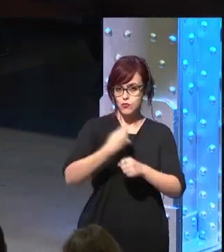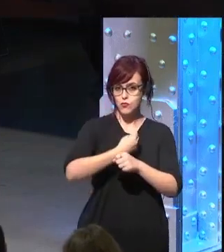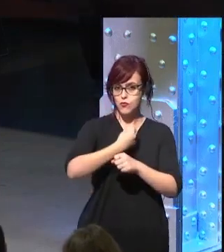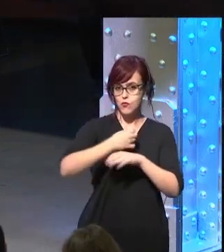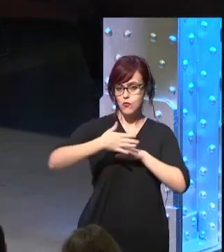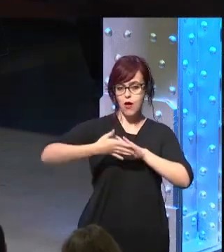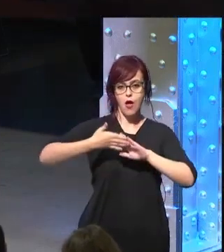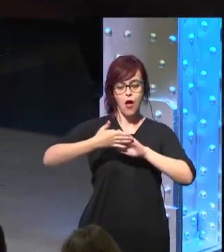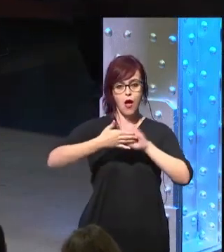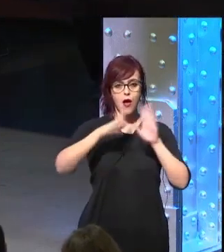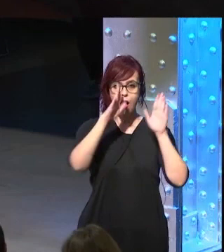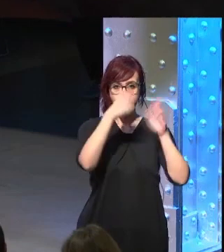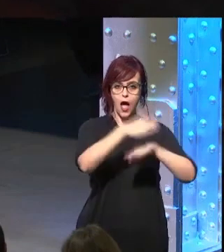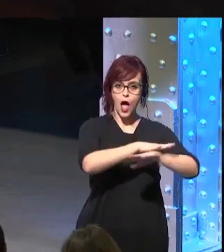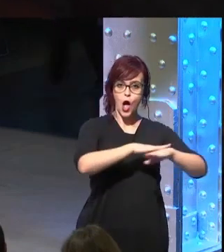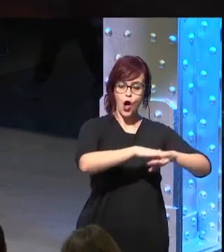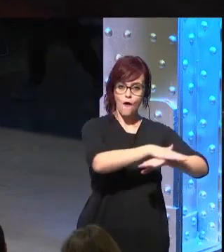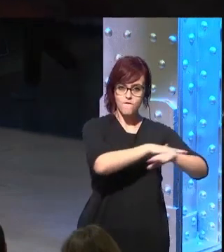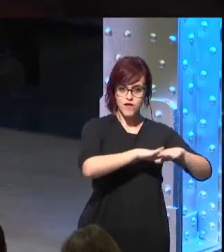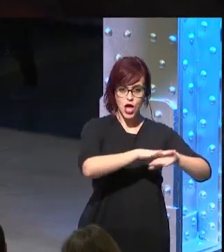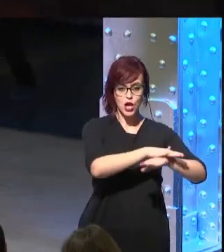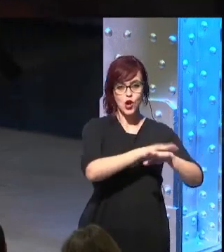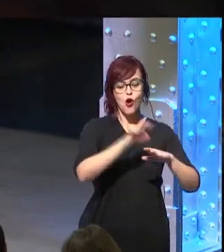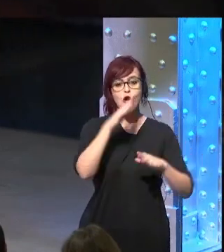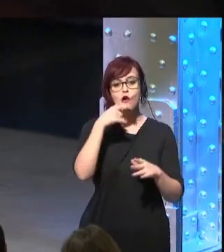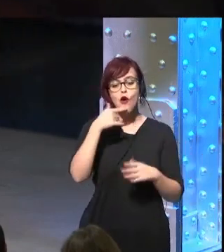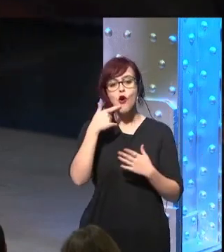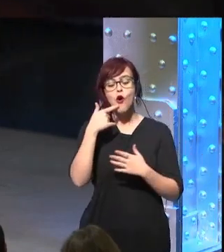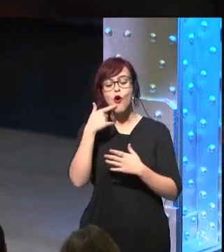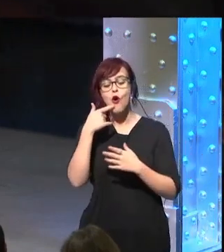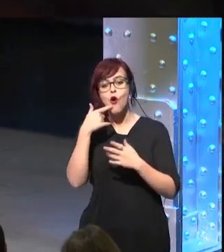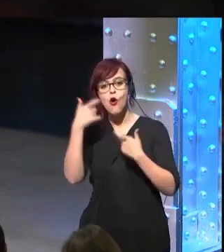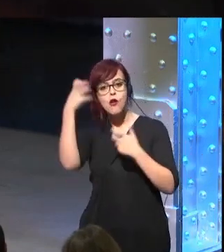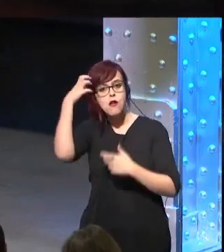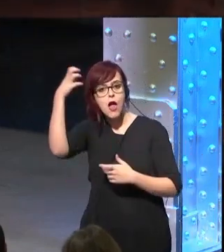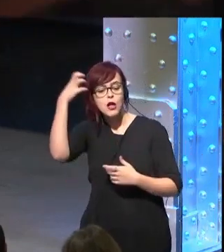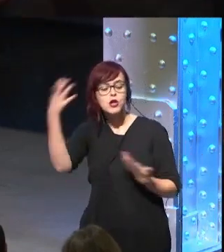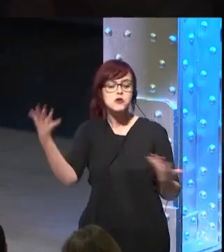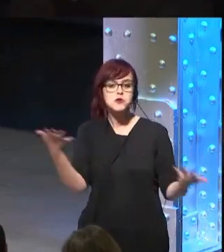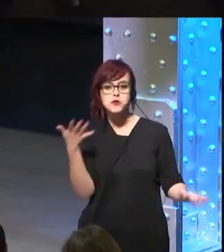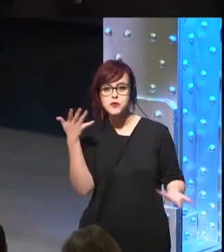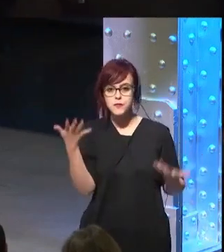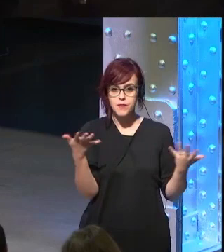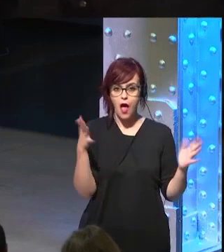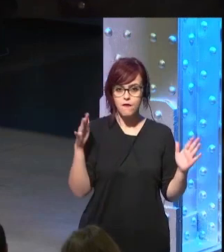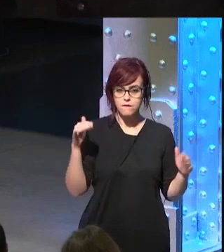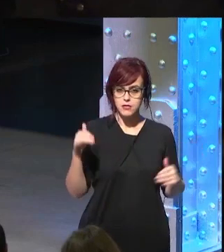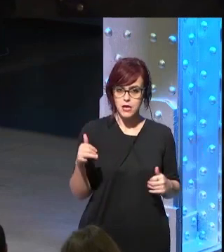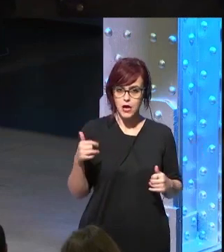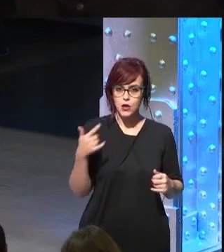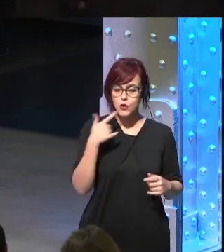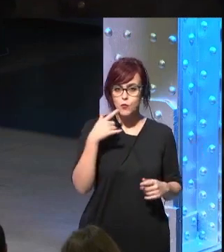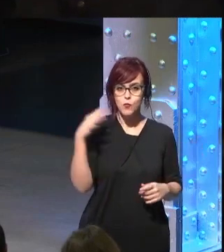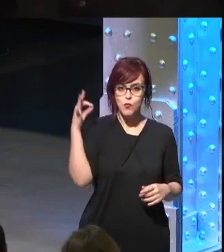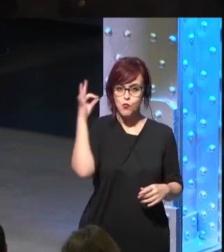su respectivo gobierno, de su respectivo reino, sino como dos mujeres